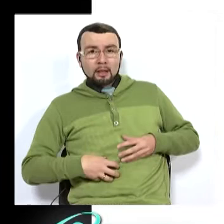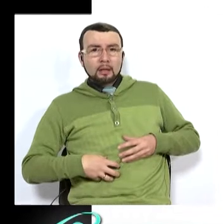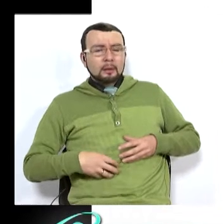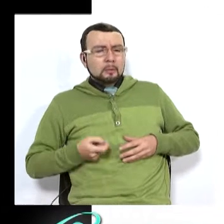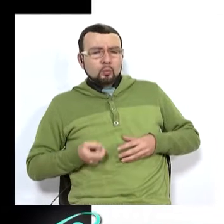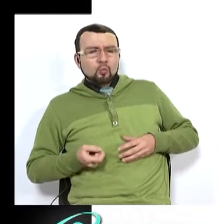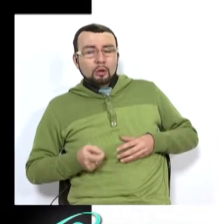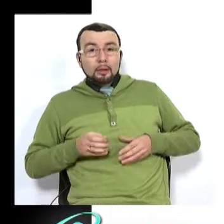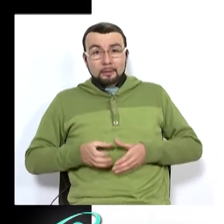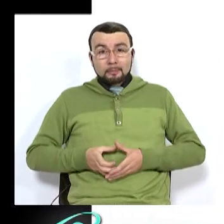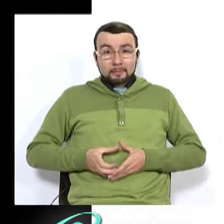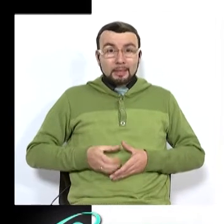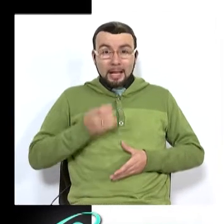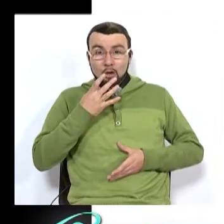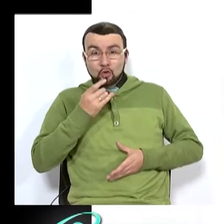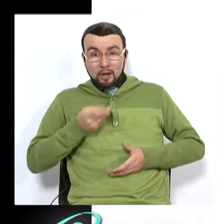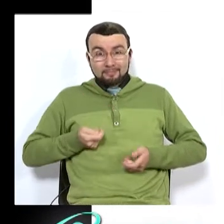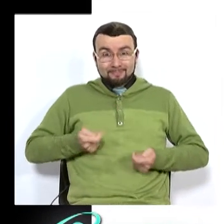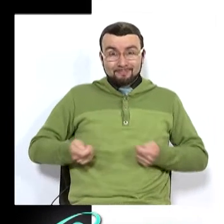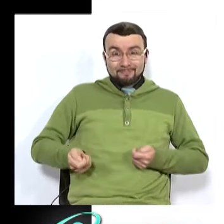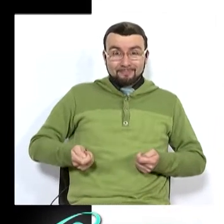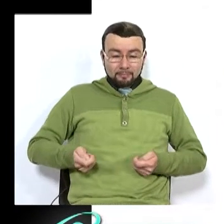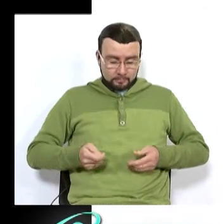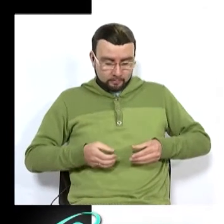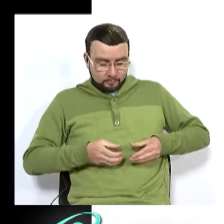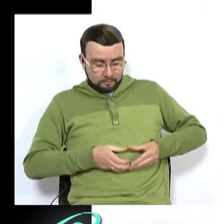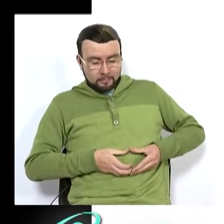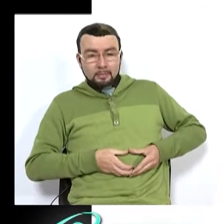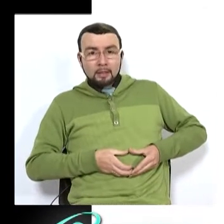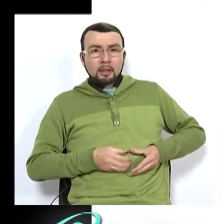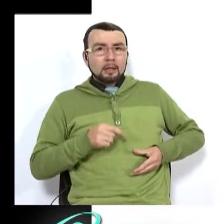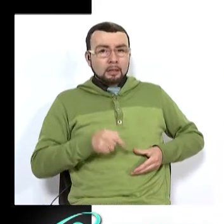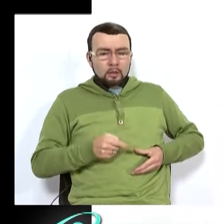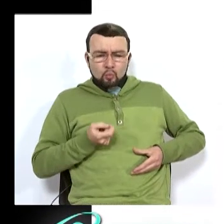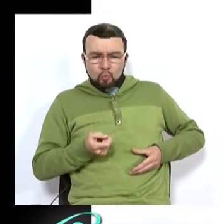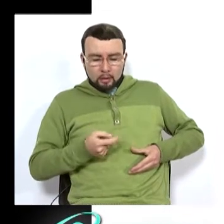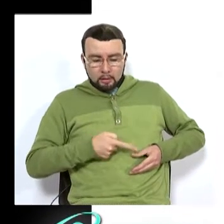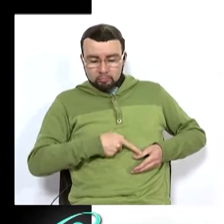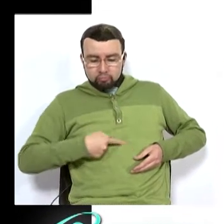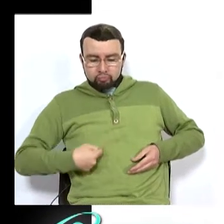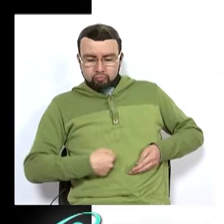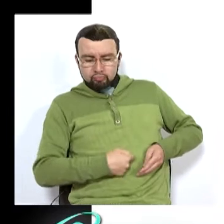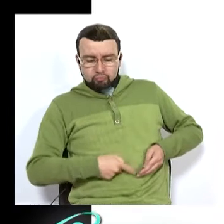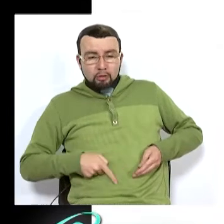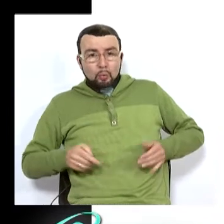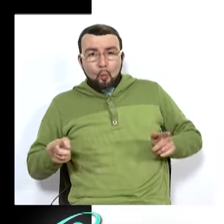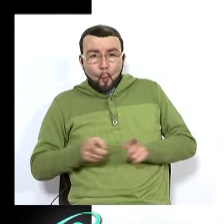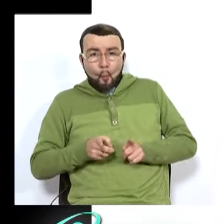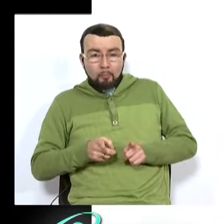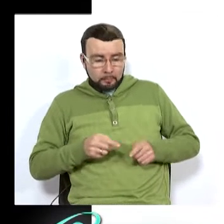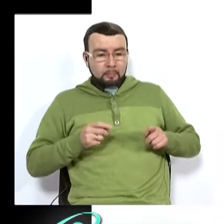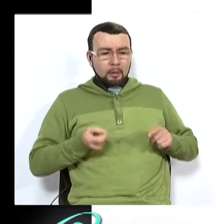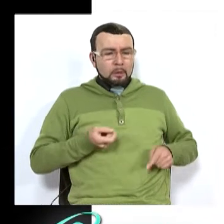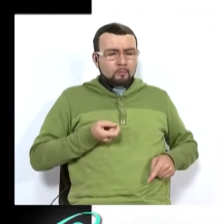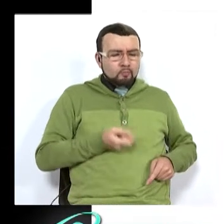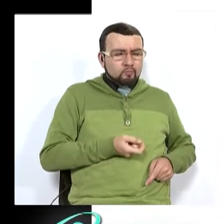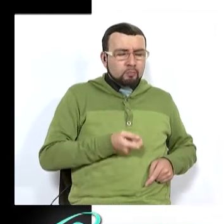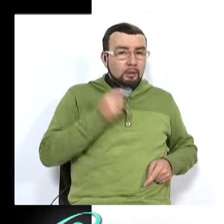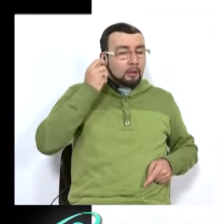del páncreas, encontramos parte del intestino delgado y también